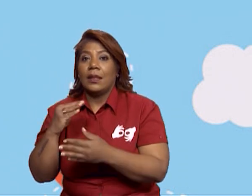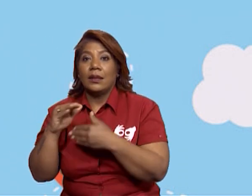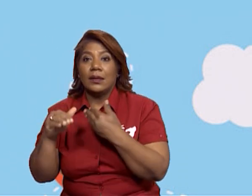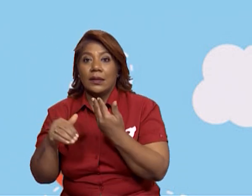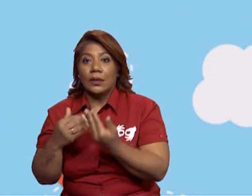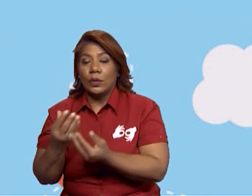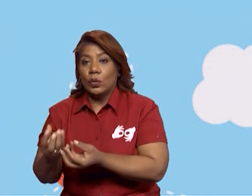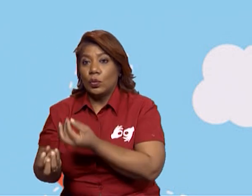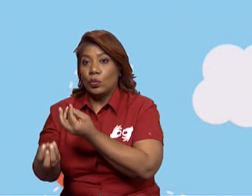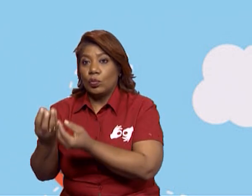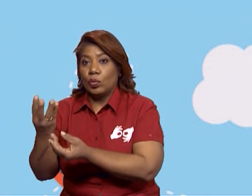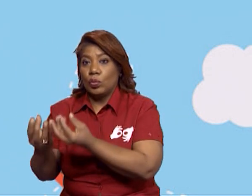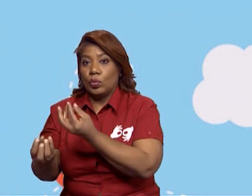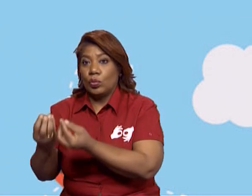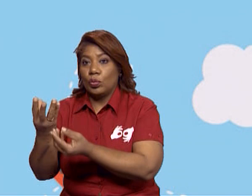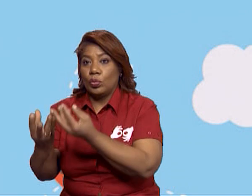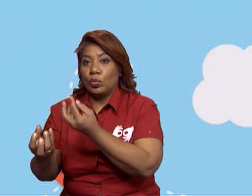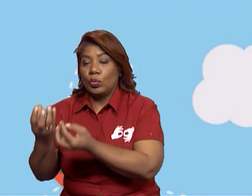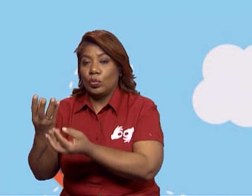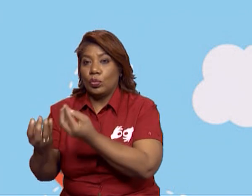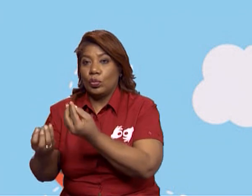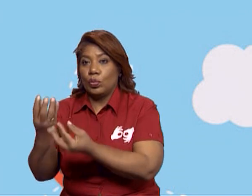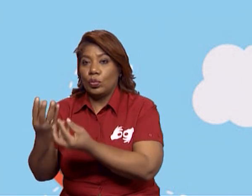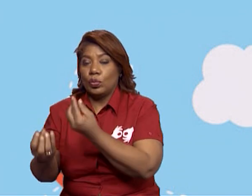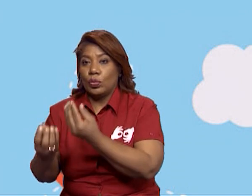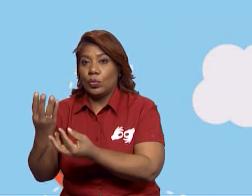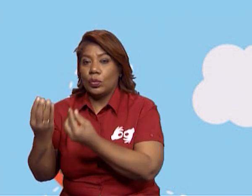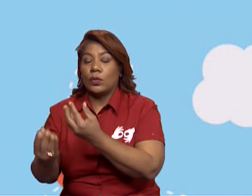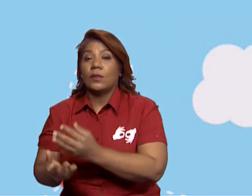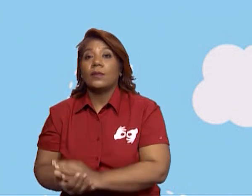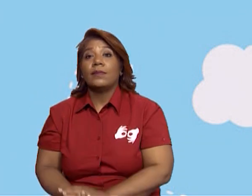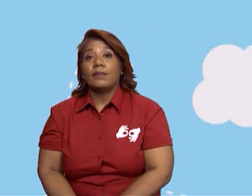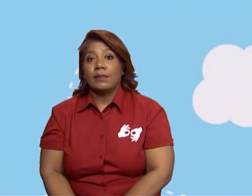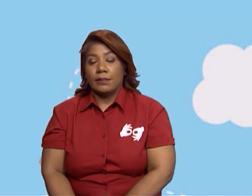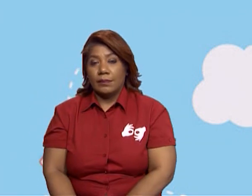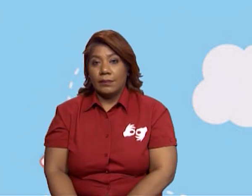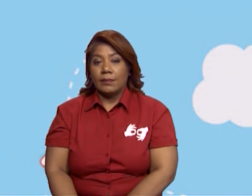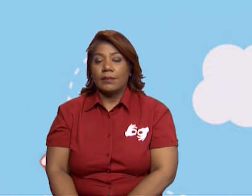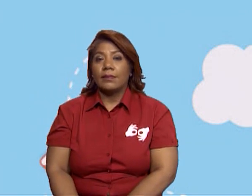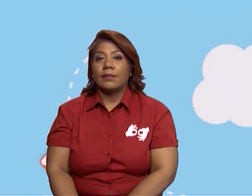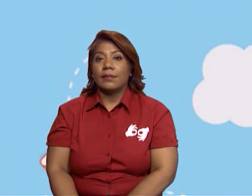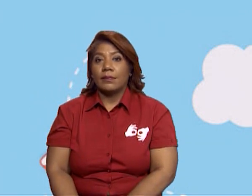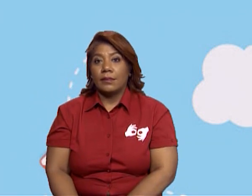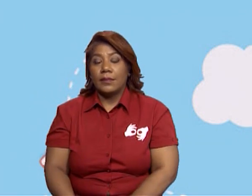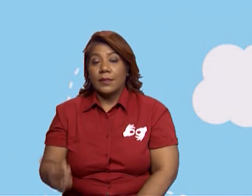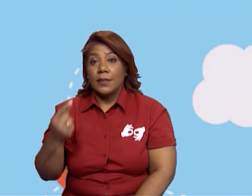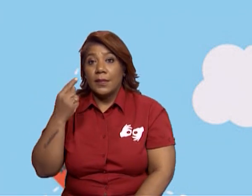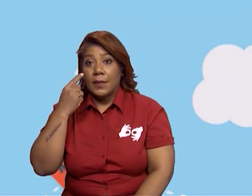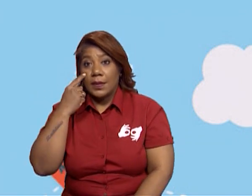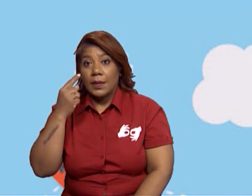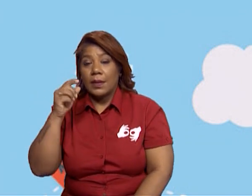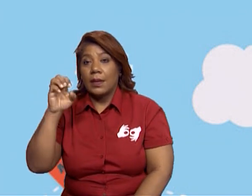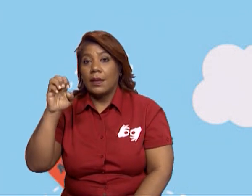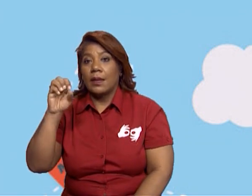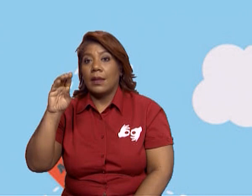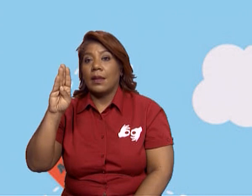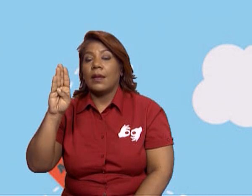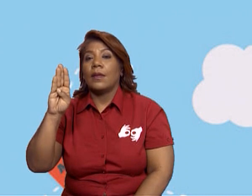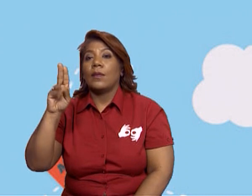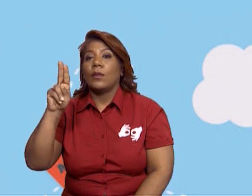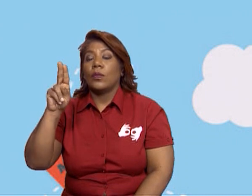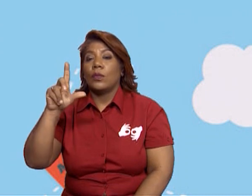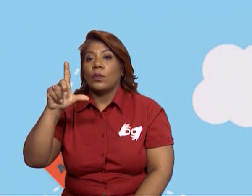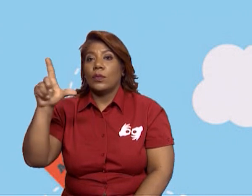contenido del recipiente. ¿Ok? De esa manera ocurre la ebullición. Acuérdense, a los 100